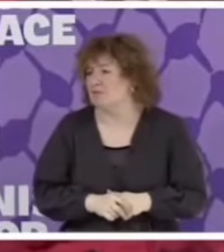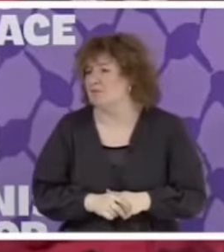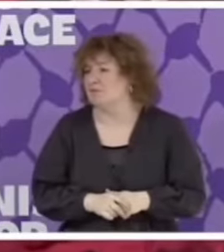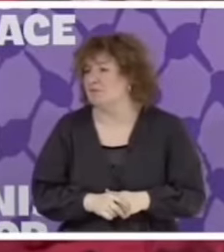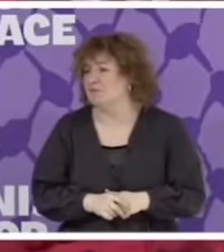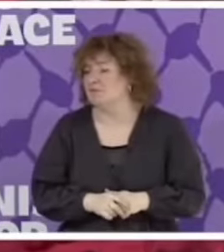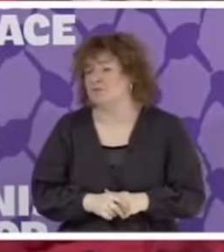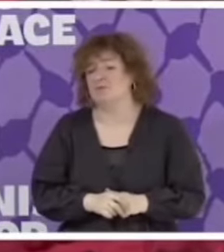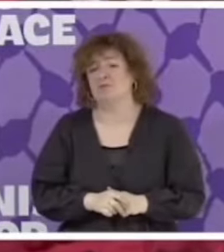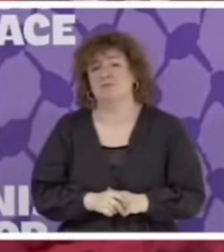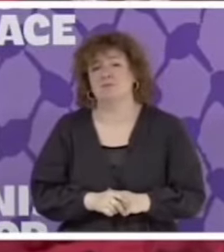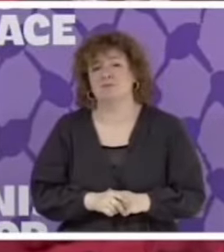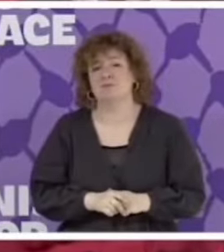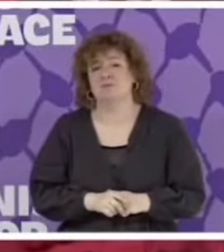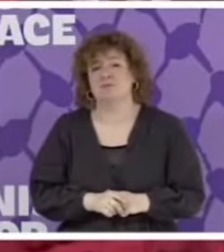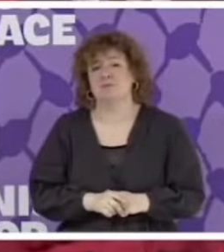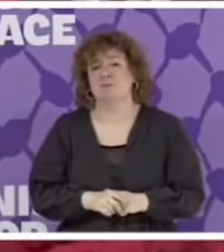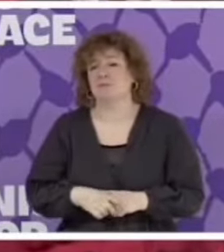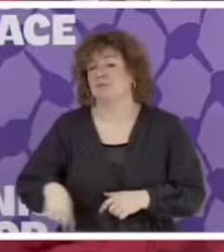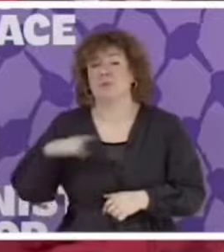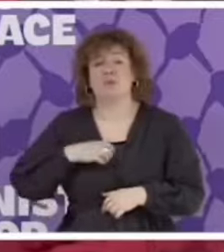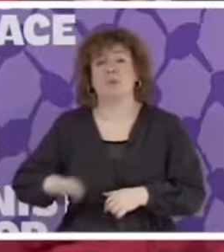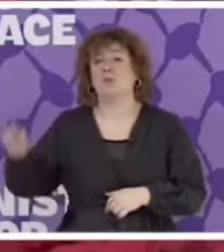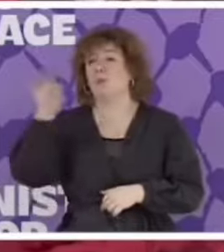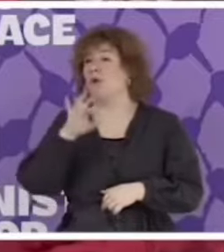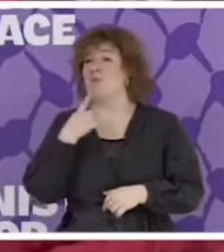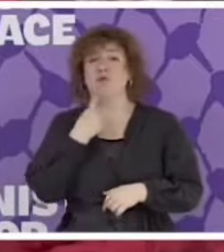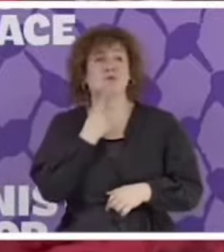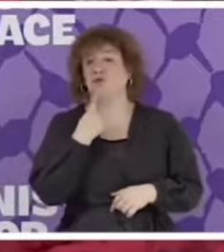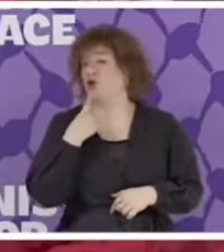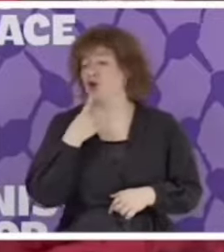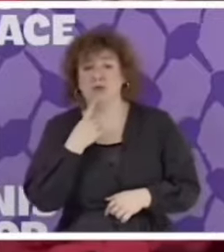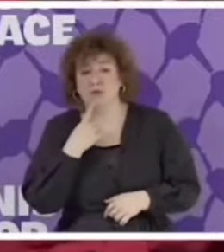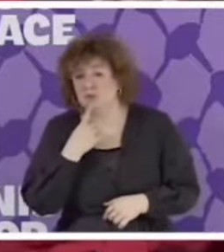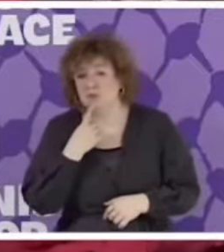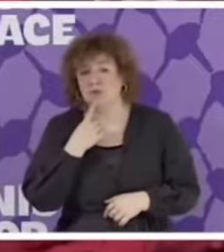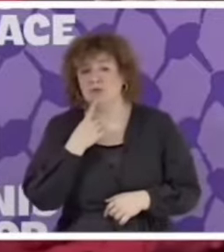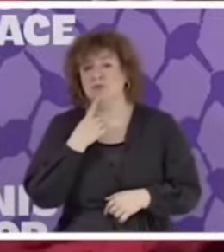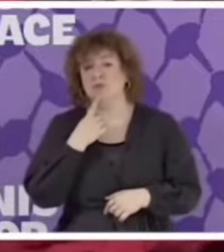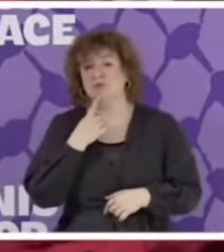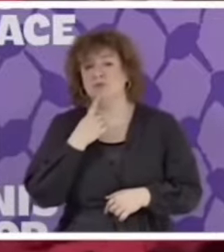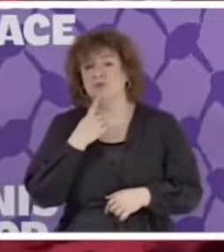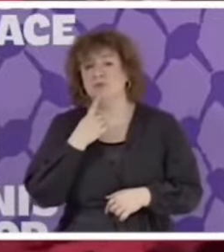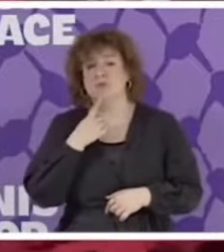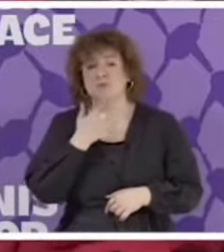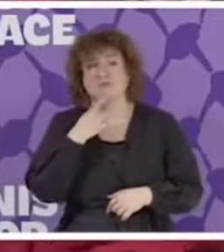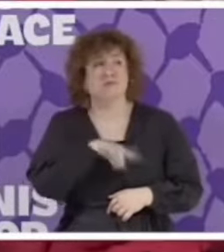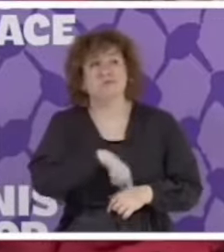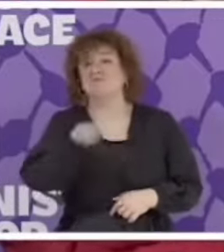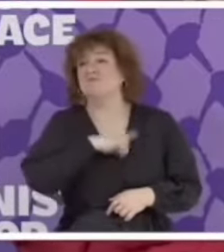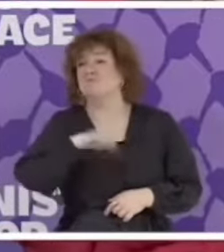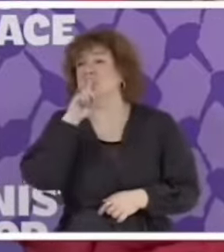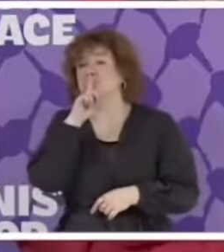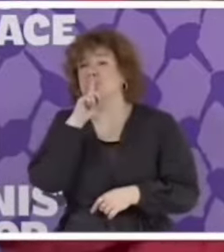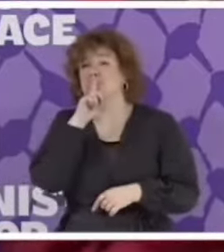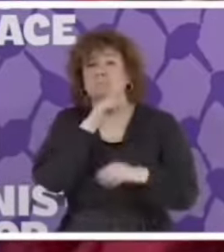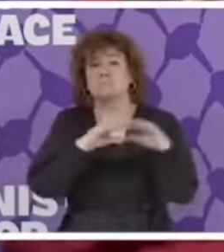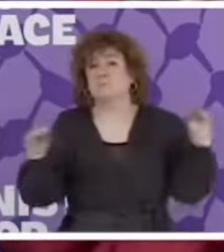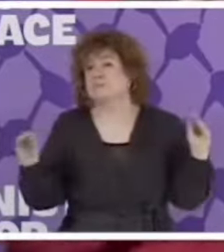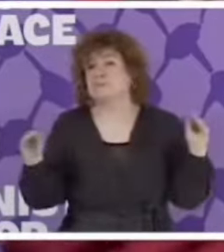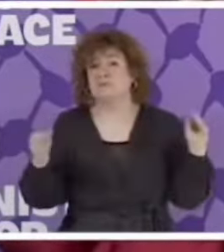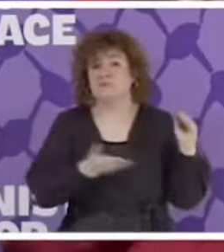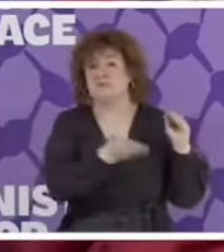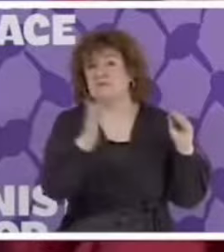Porque muchas veces, si Podemos no decía una cosa, si Podemos no dice una cosa, no la dice nadie más. Y si nadie más la